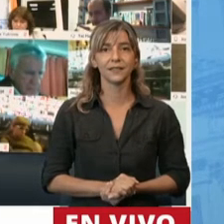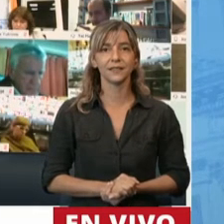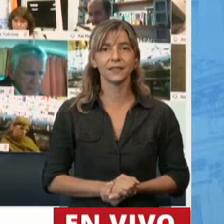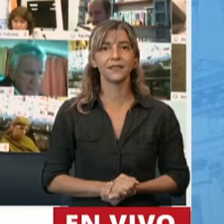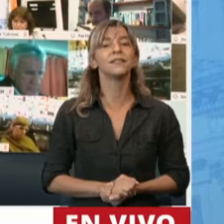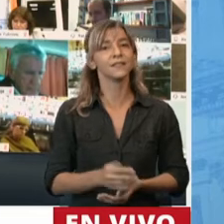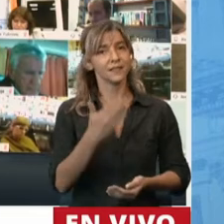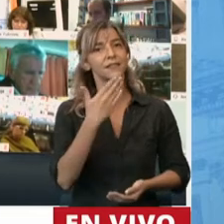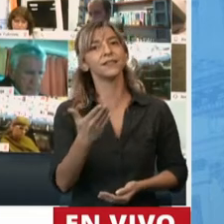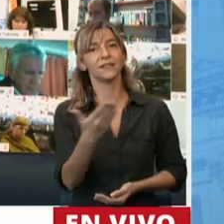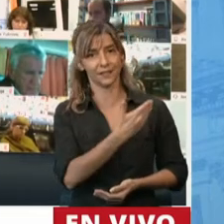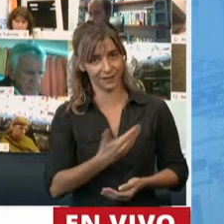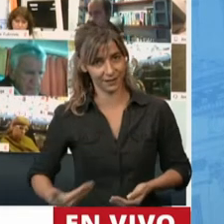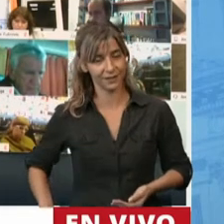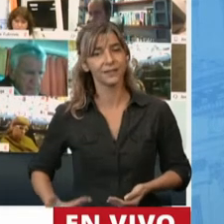Gracias, señor presidente.